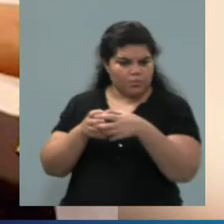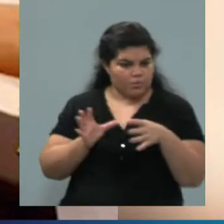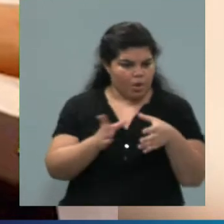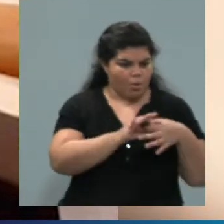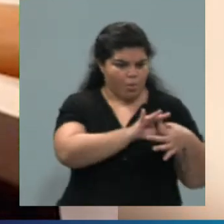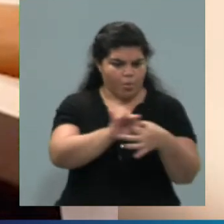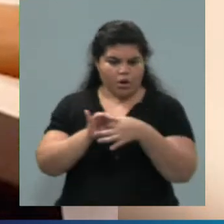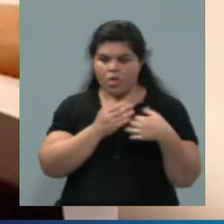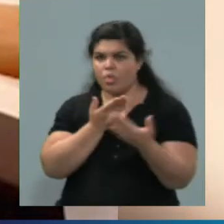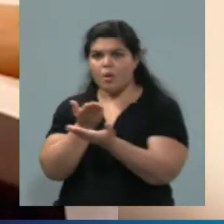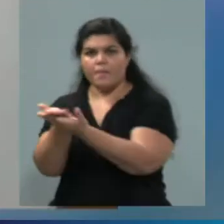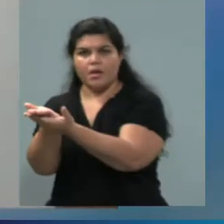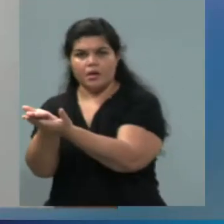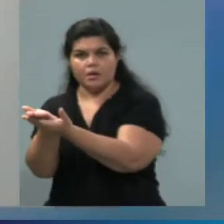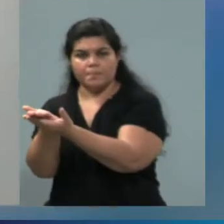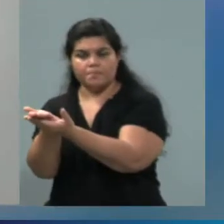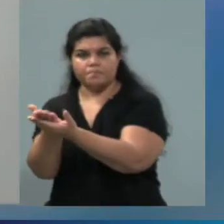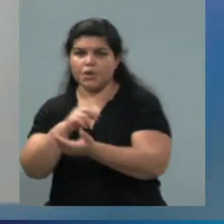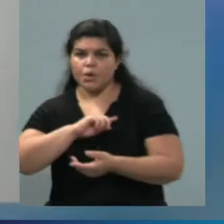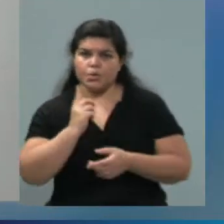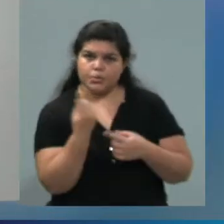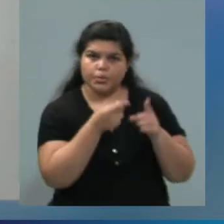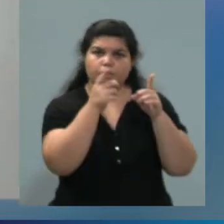nosotros hicimos un pedido ante